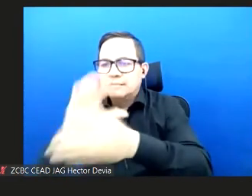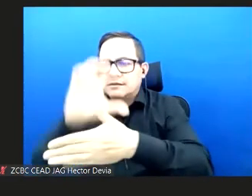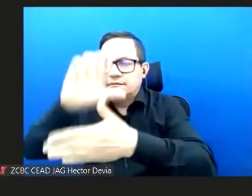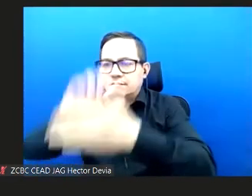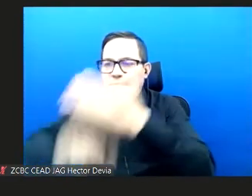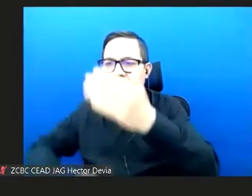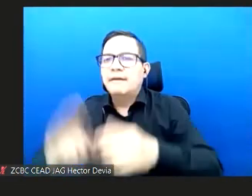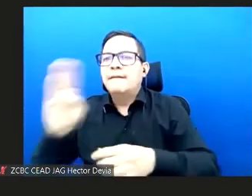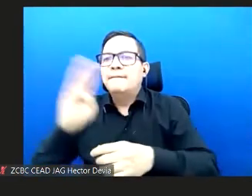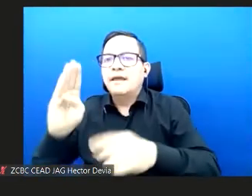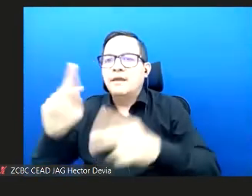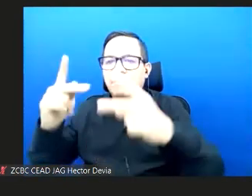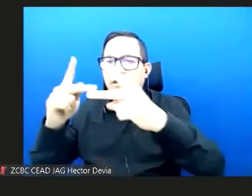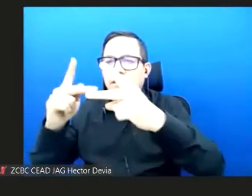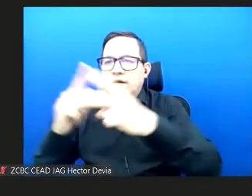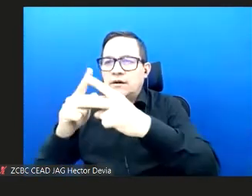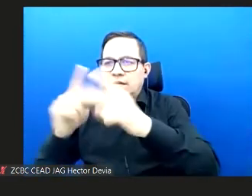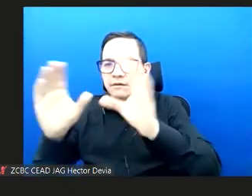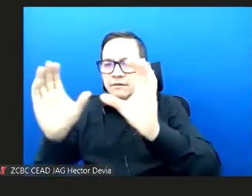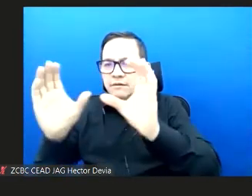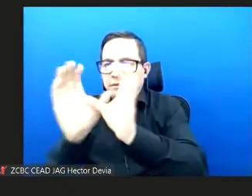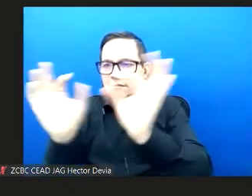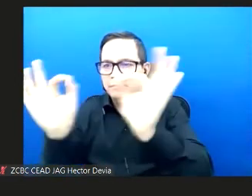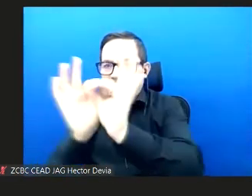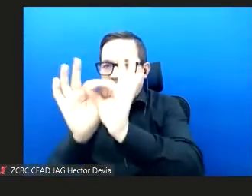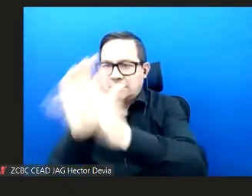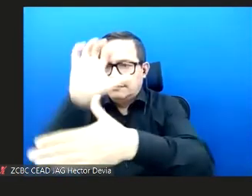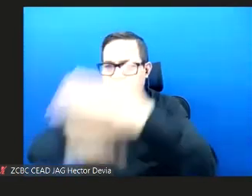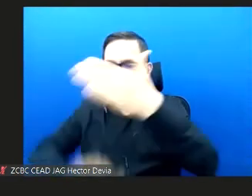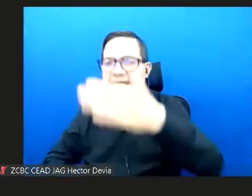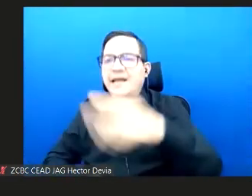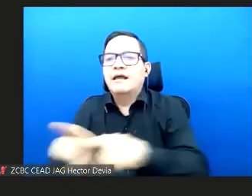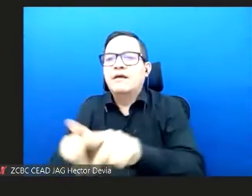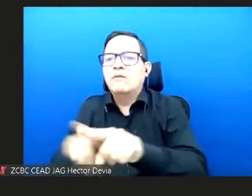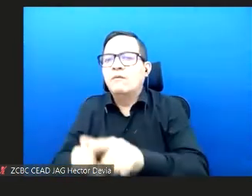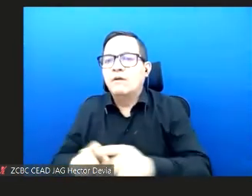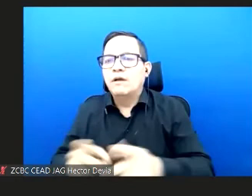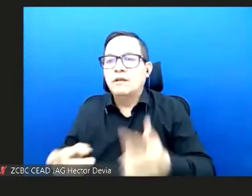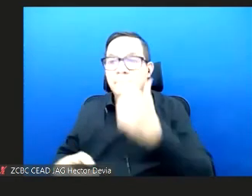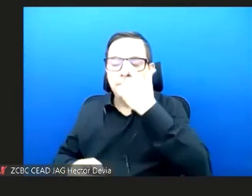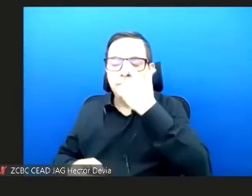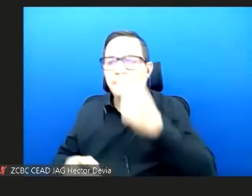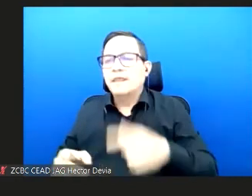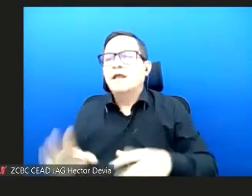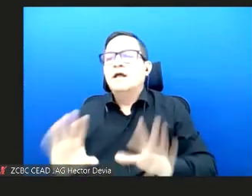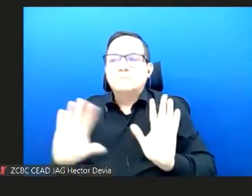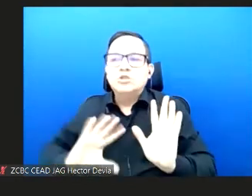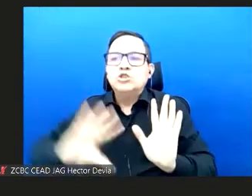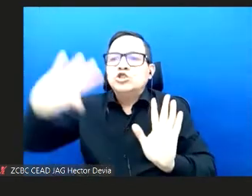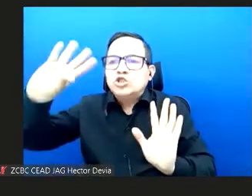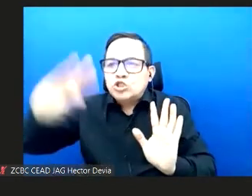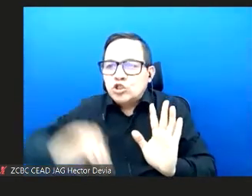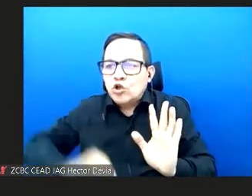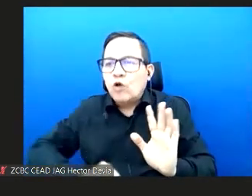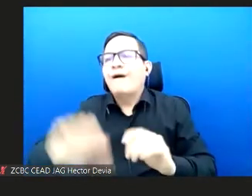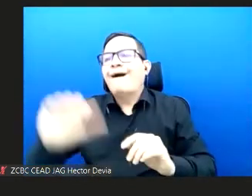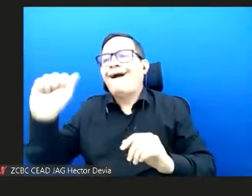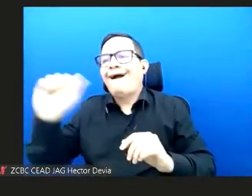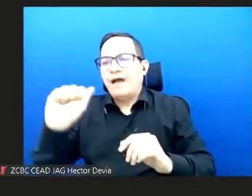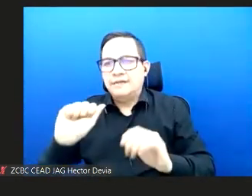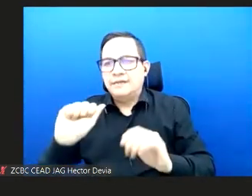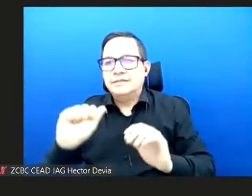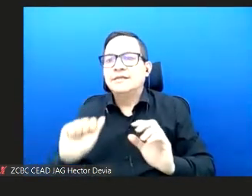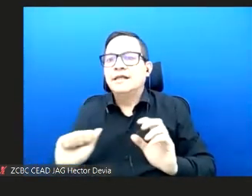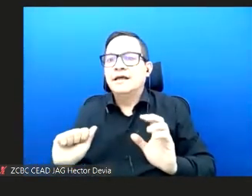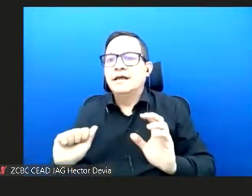perdón. ¿Listo? ¿Eso qué quiere decir? Que tenemos todo lo de A, que es esta parte, ¿no es cierto? Todo lo